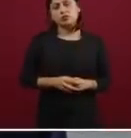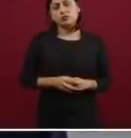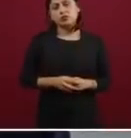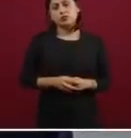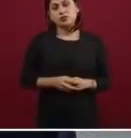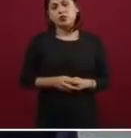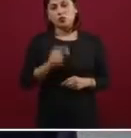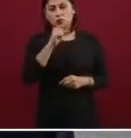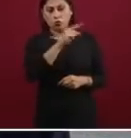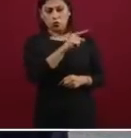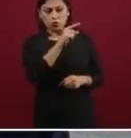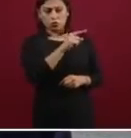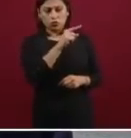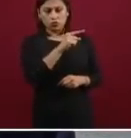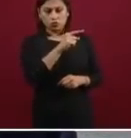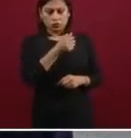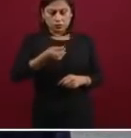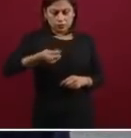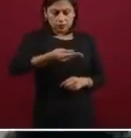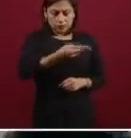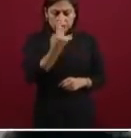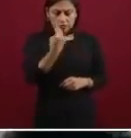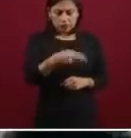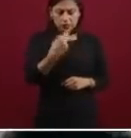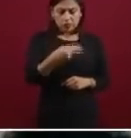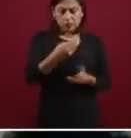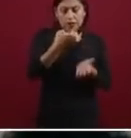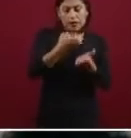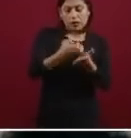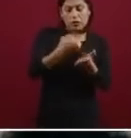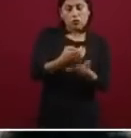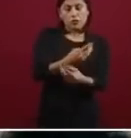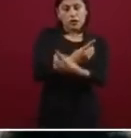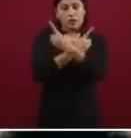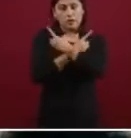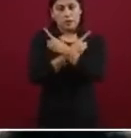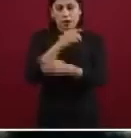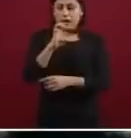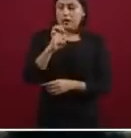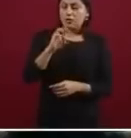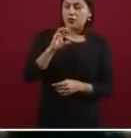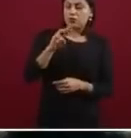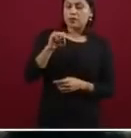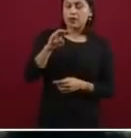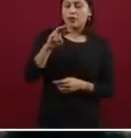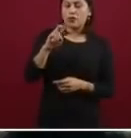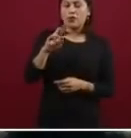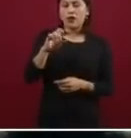usted llama la economía moral yo sé que usted va a sacar un libro sobre eso en unas semanas